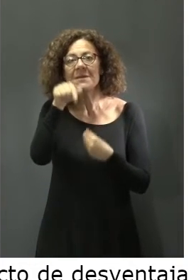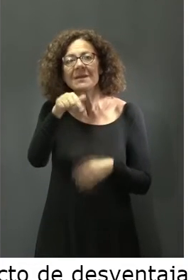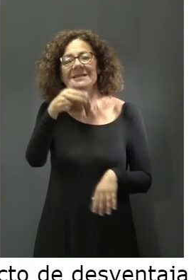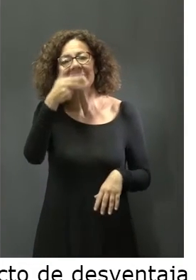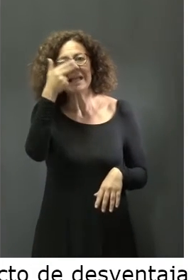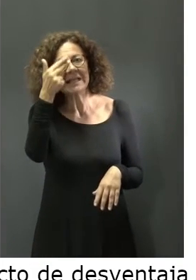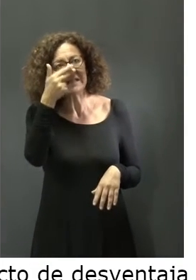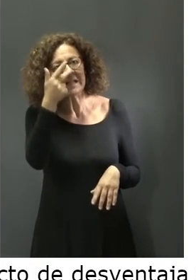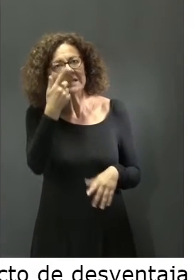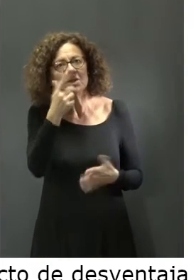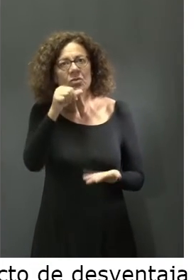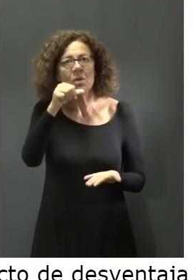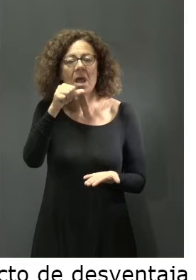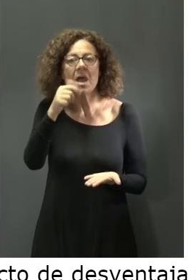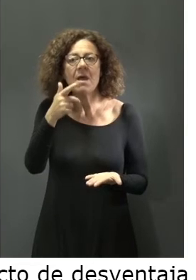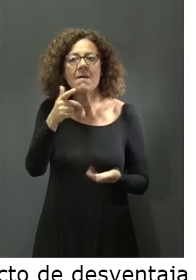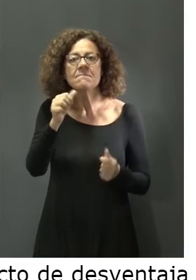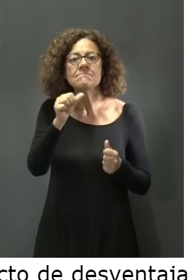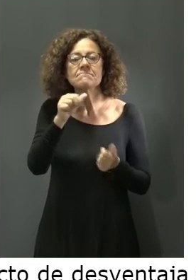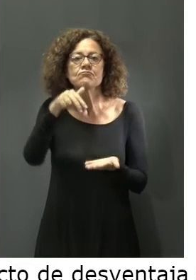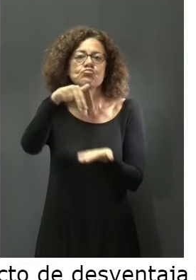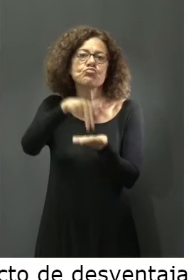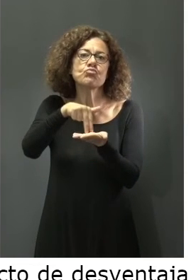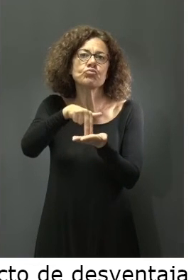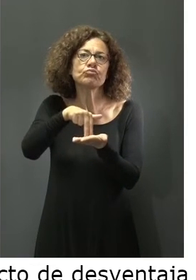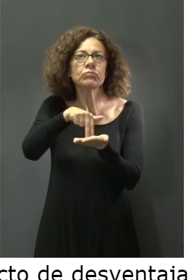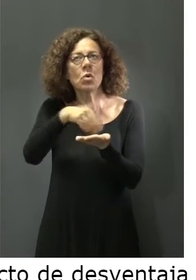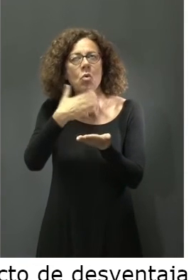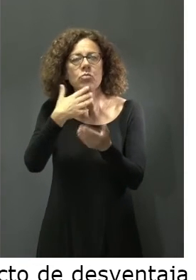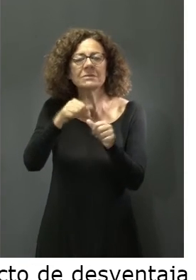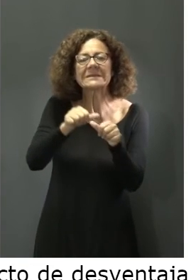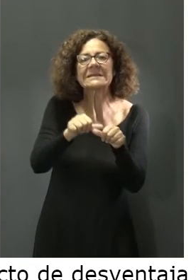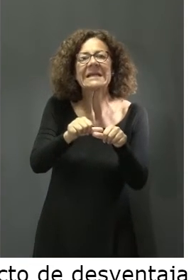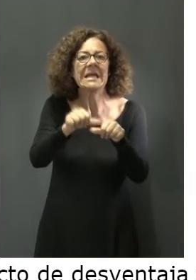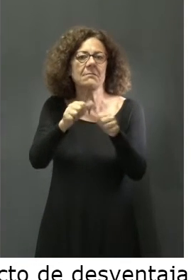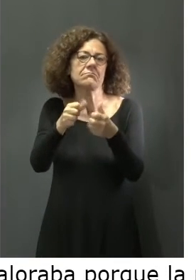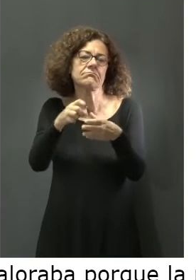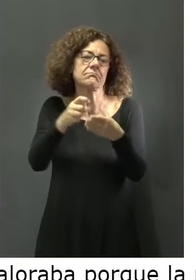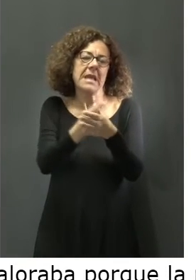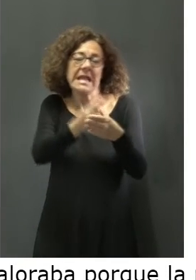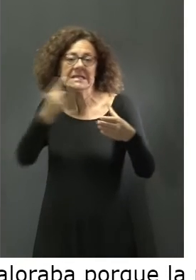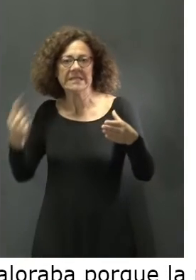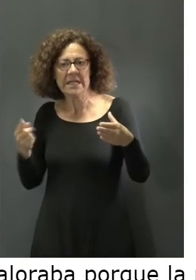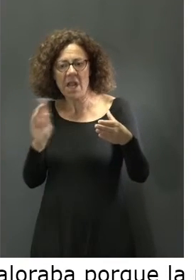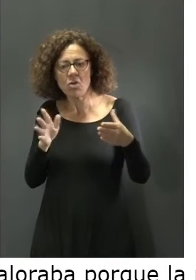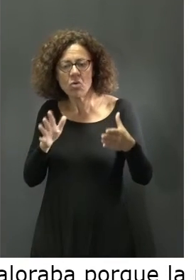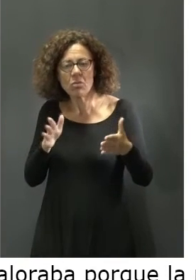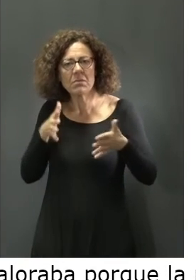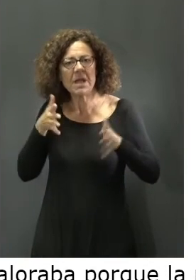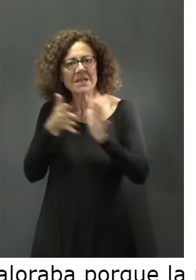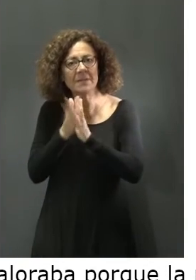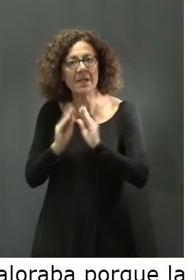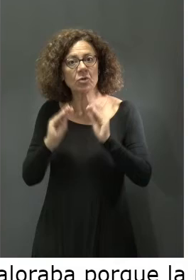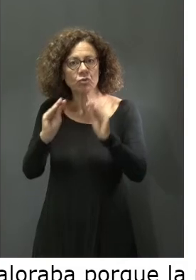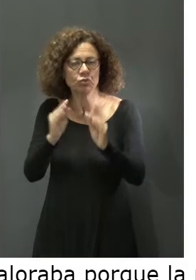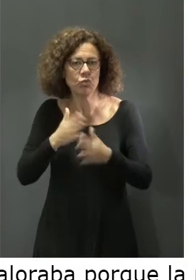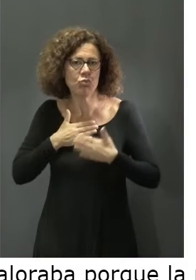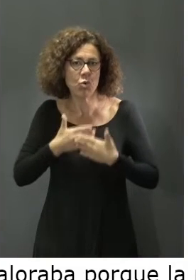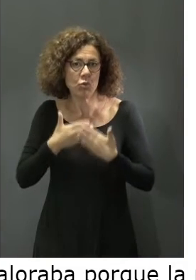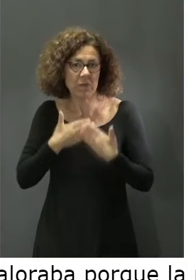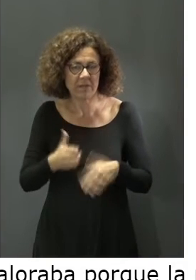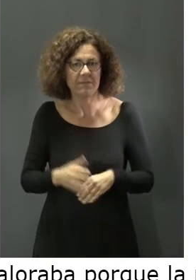interés desde una posición externa, ¿no?, a la persona y no desde su propia expresión de la voluntad a través de los medios.